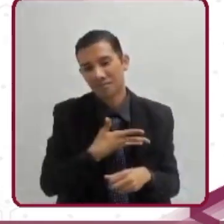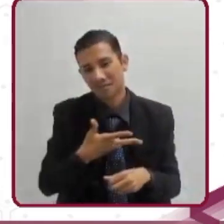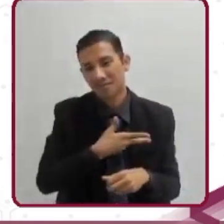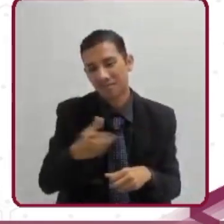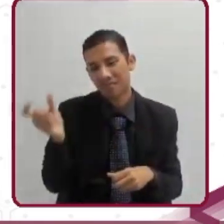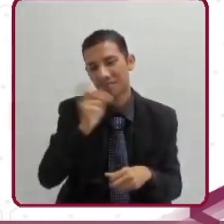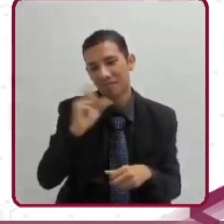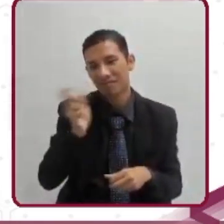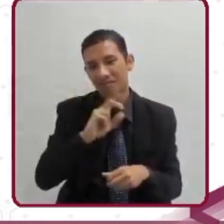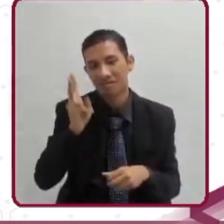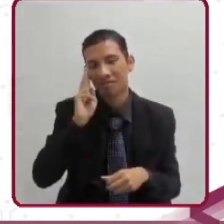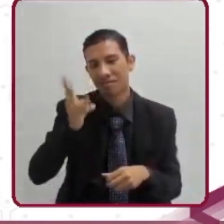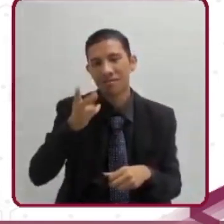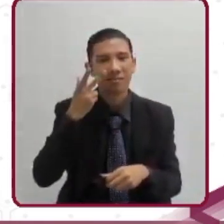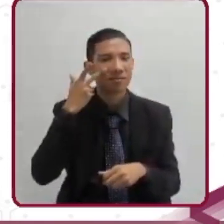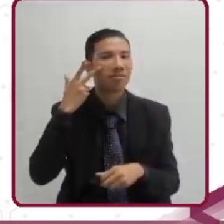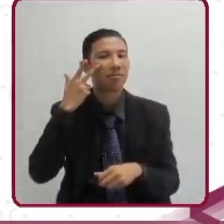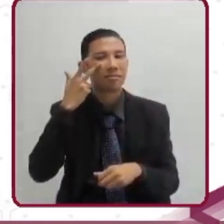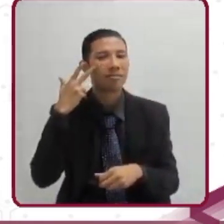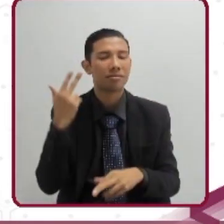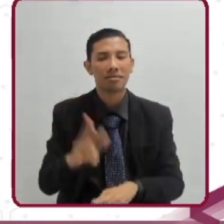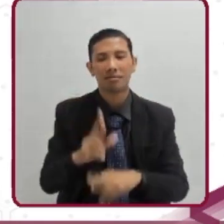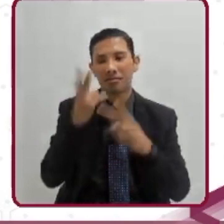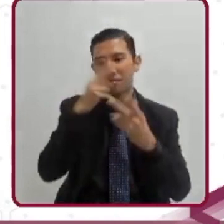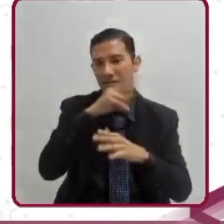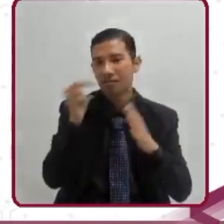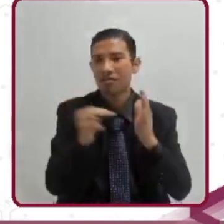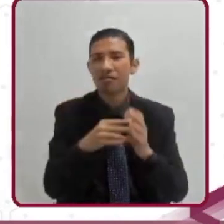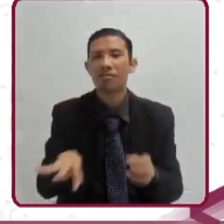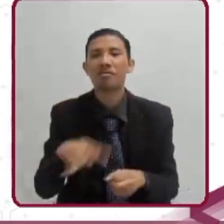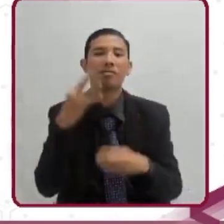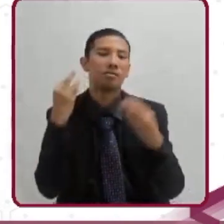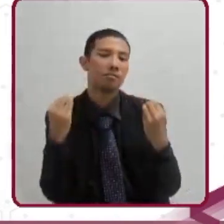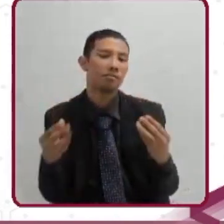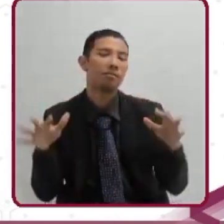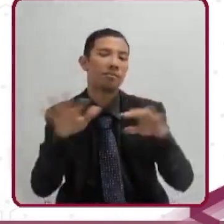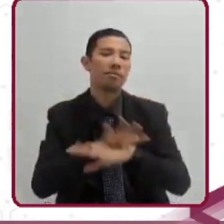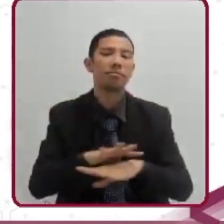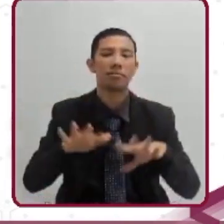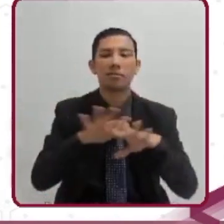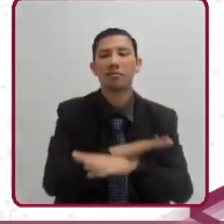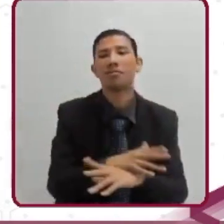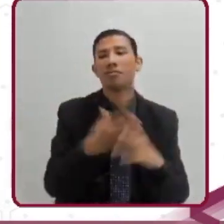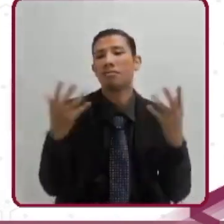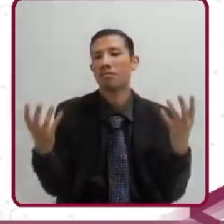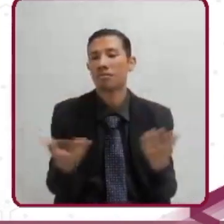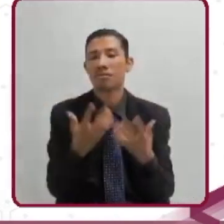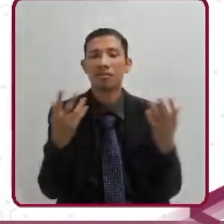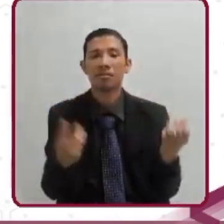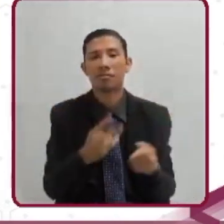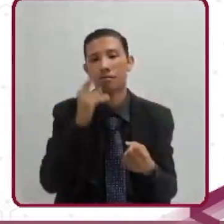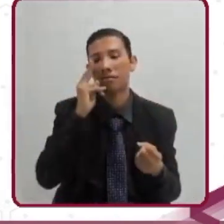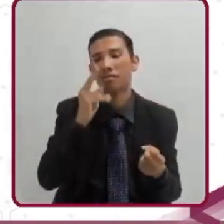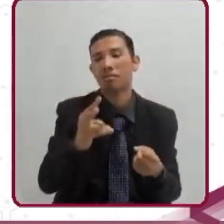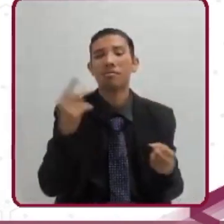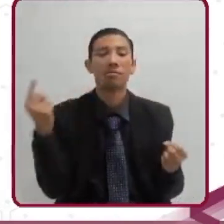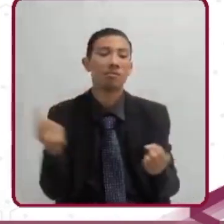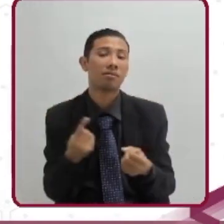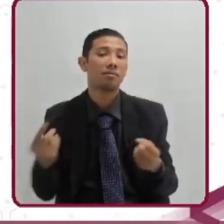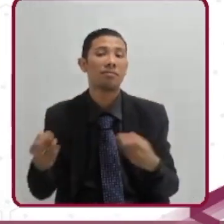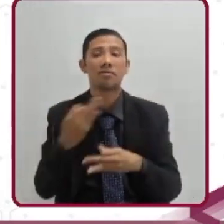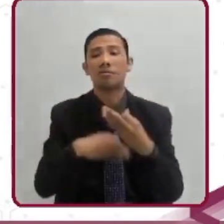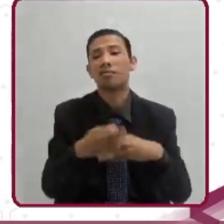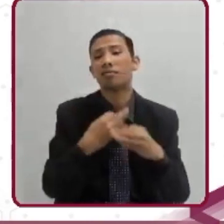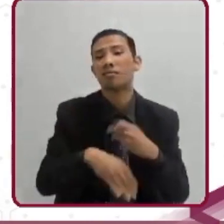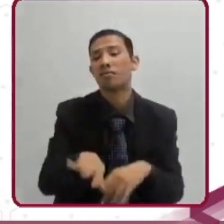se dio la reforma en el 2014, igual hubieron bastantes cambios de fondo y se hicieron los ajustes y